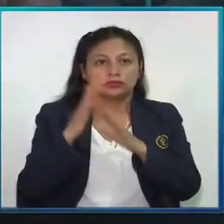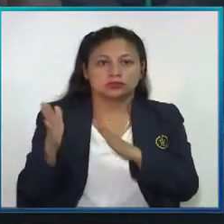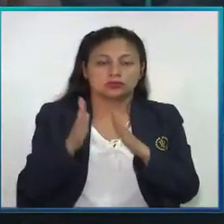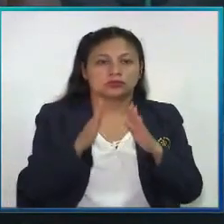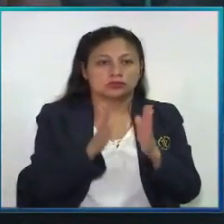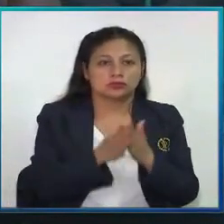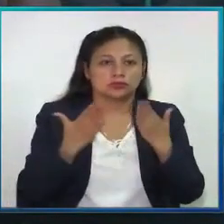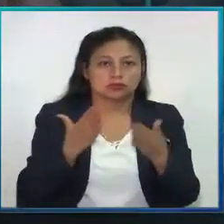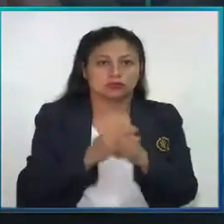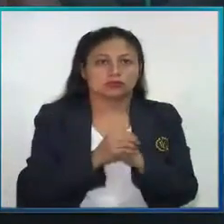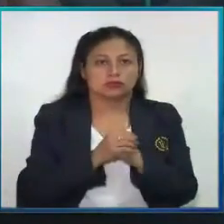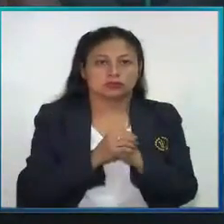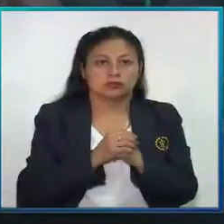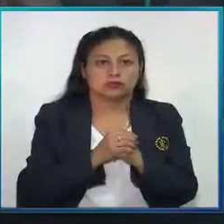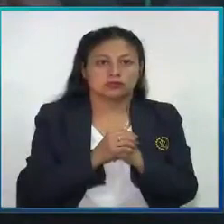orden constitucional.